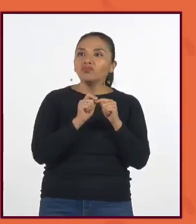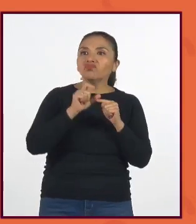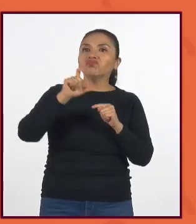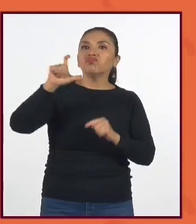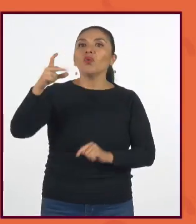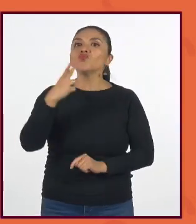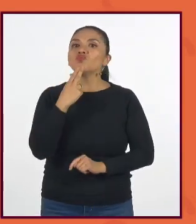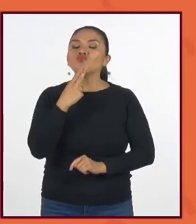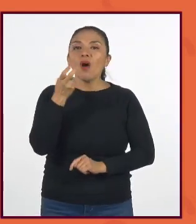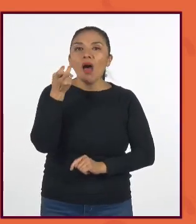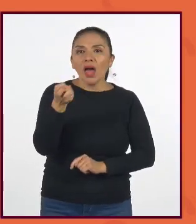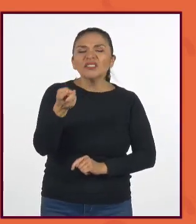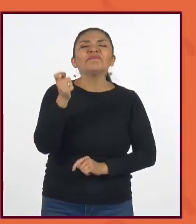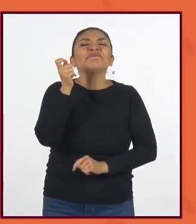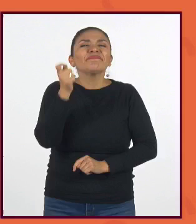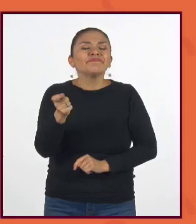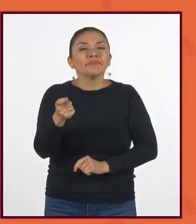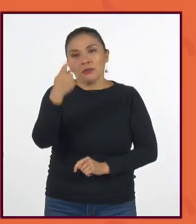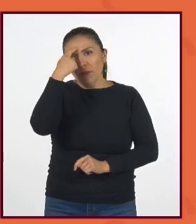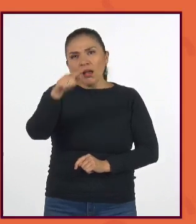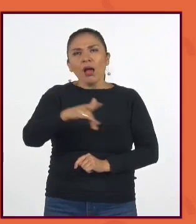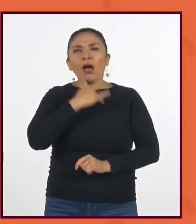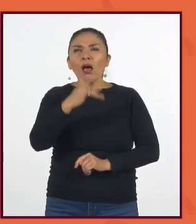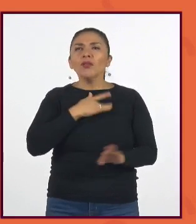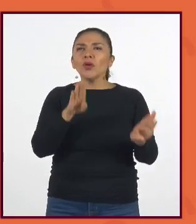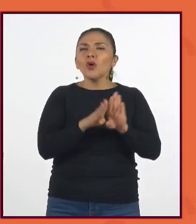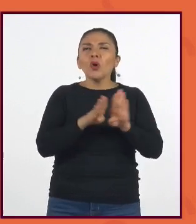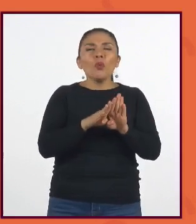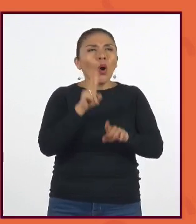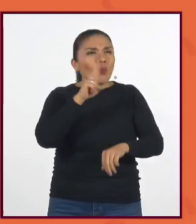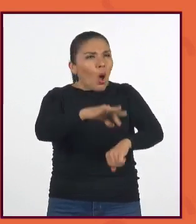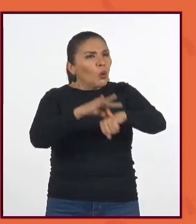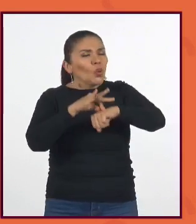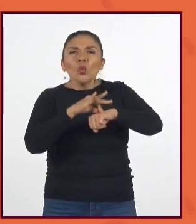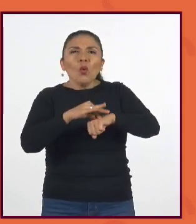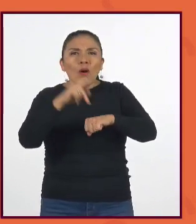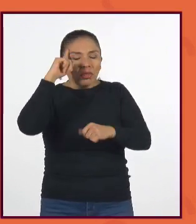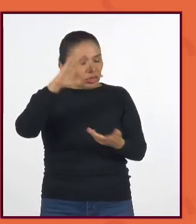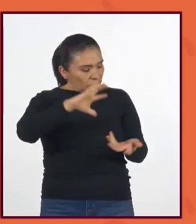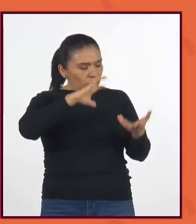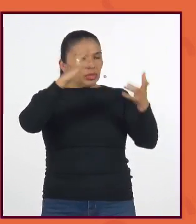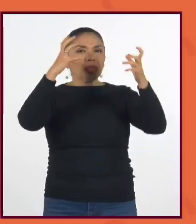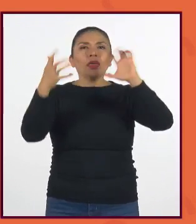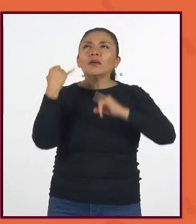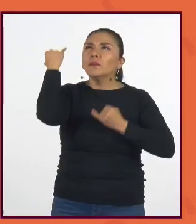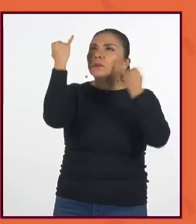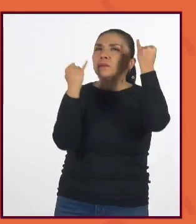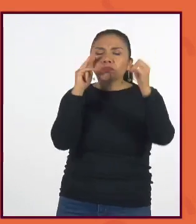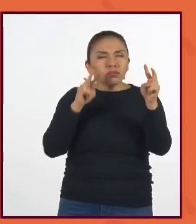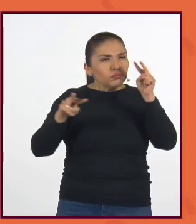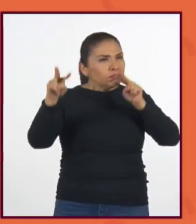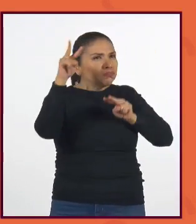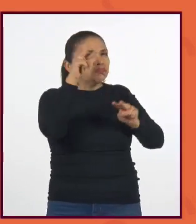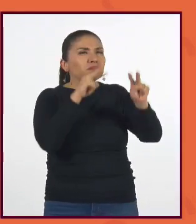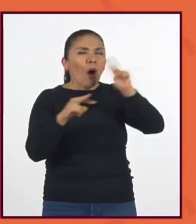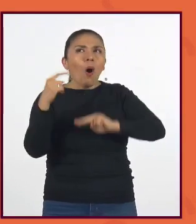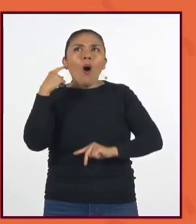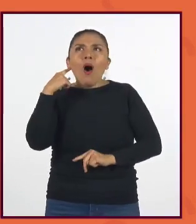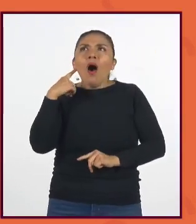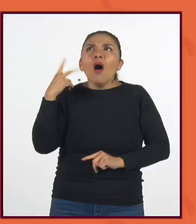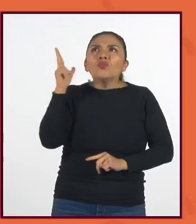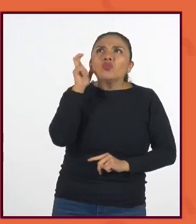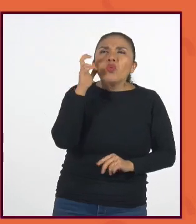sustancias y son aquellas que alteran la percepción de la realidad, provocan alucinaciones visuales, auditivas y